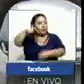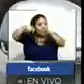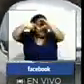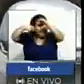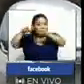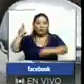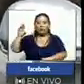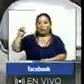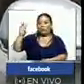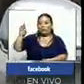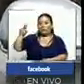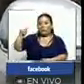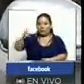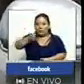Martínez, Inmar Batres, Noticiero Hecho.